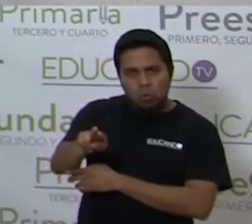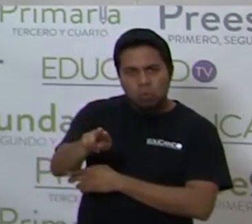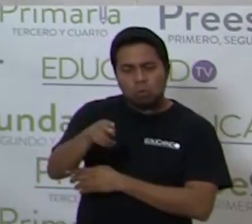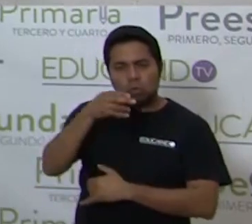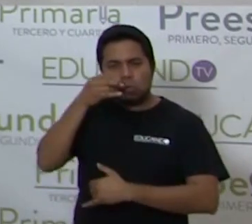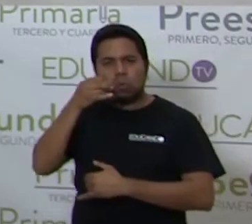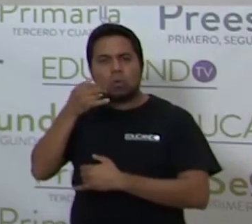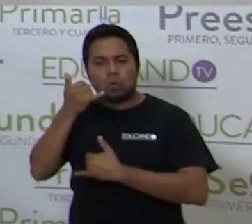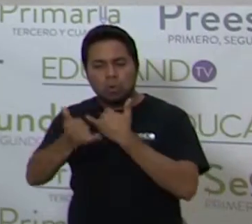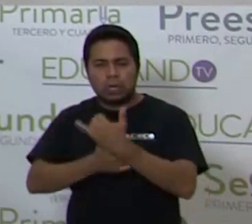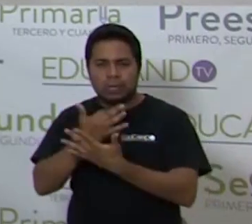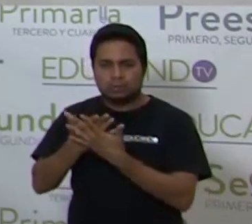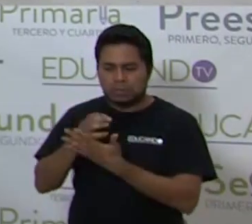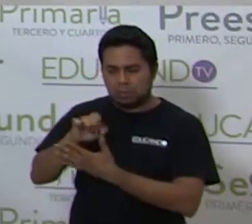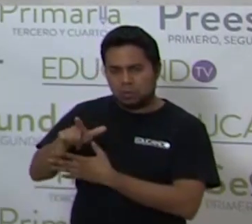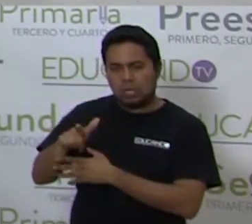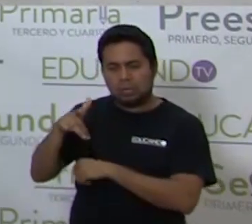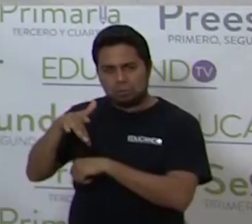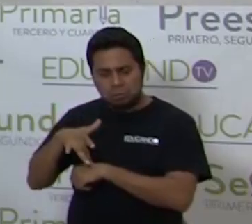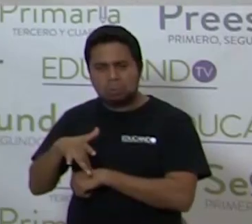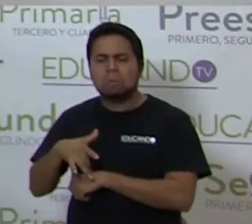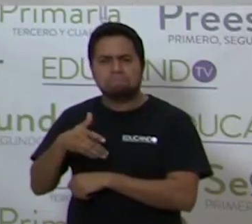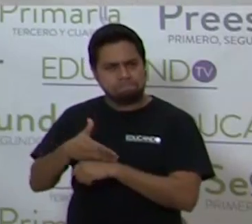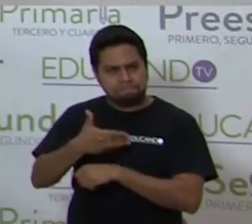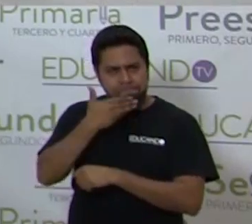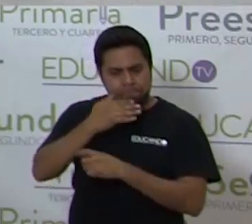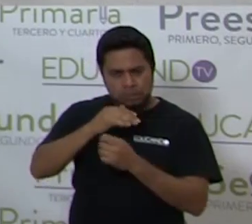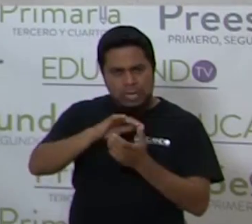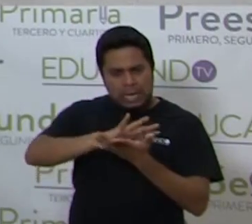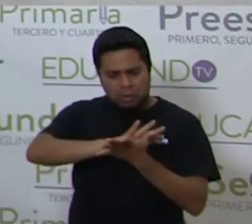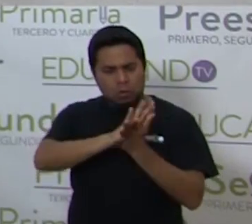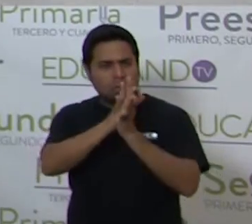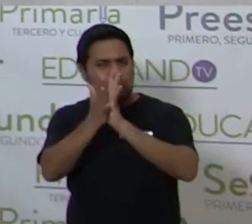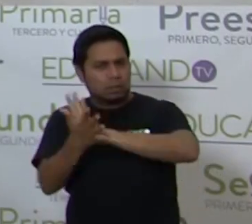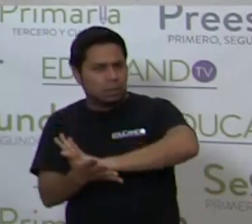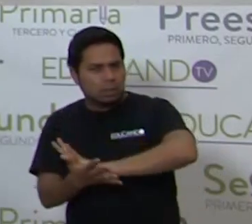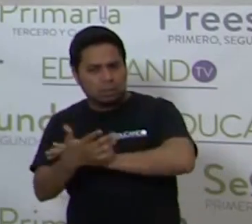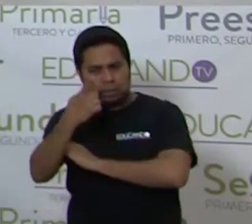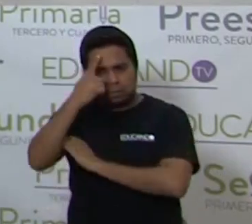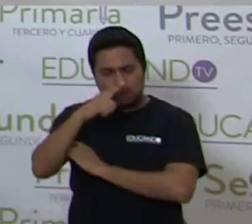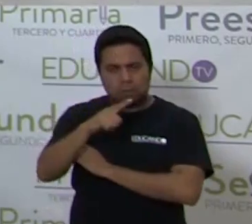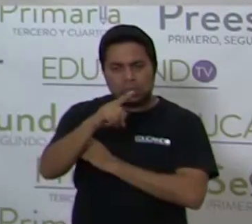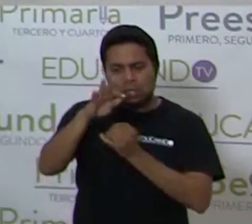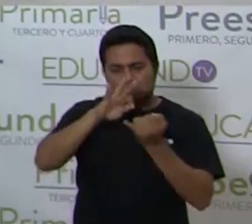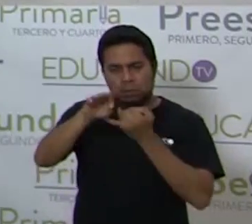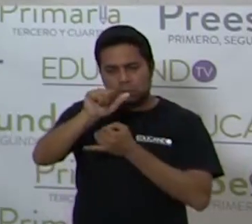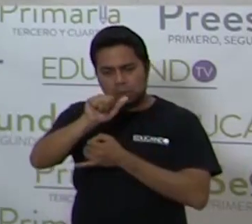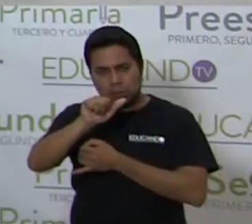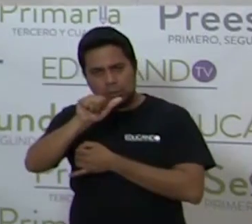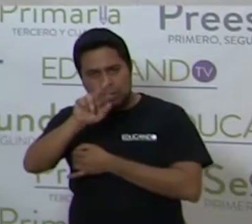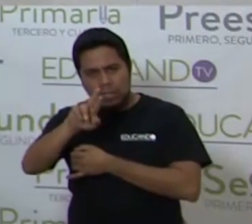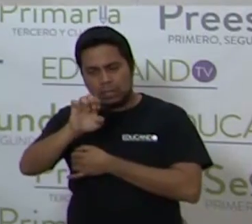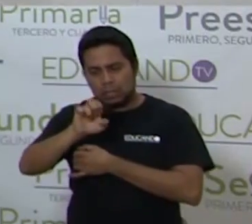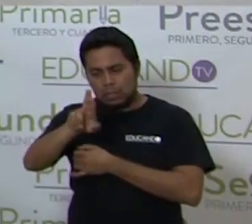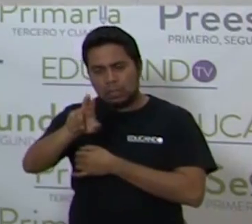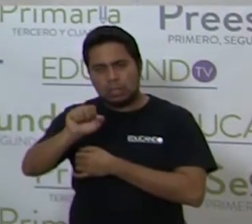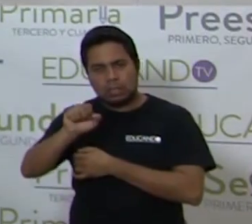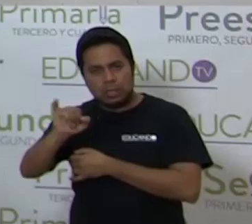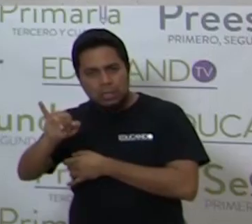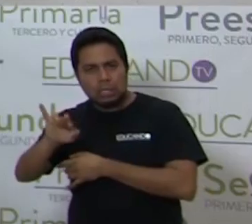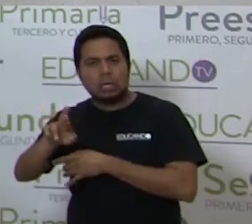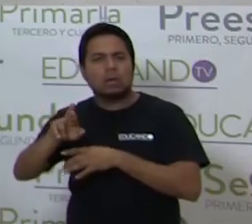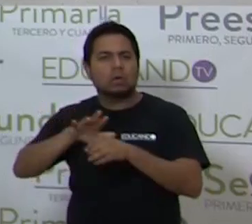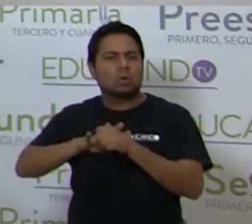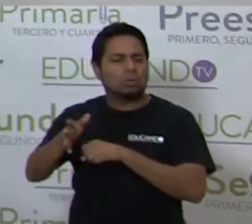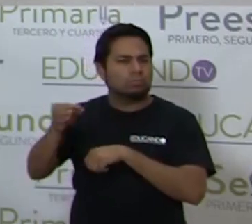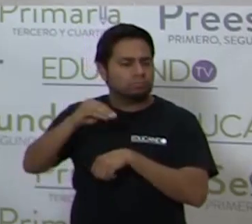juega esperando el turno. Muy bien. Convertirlo, vamos a convertirlo en infinitivos. Por favor, terminación ar,